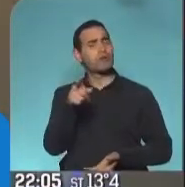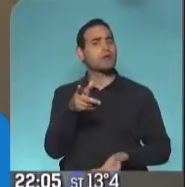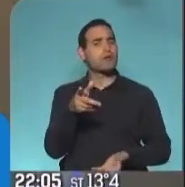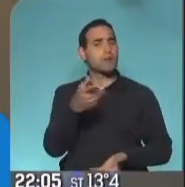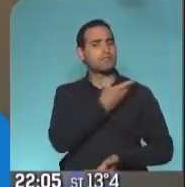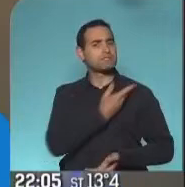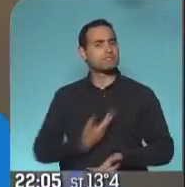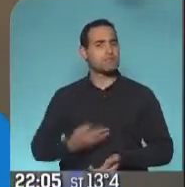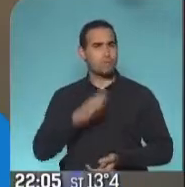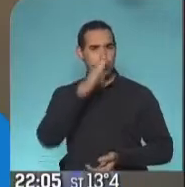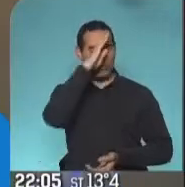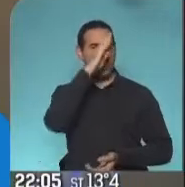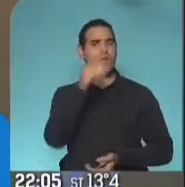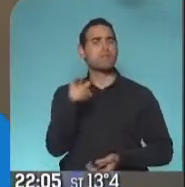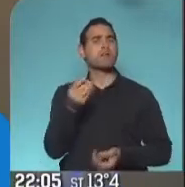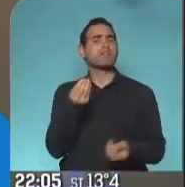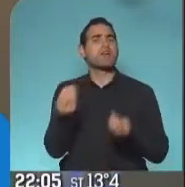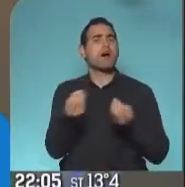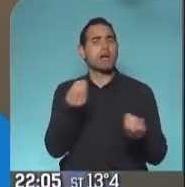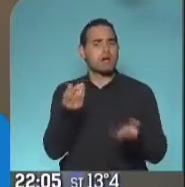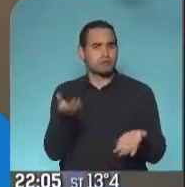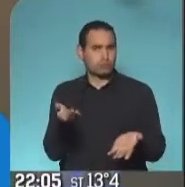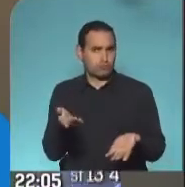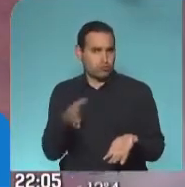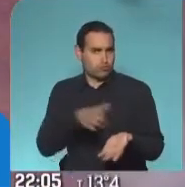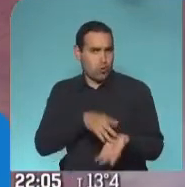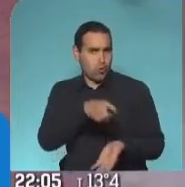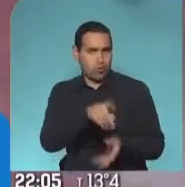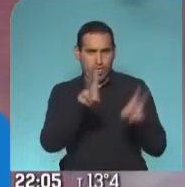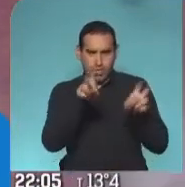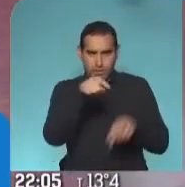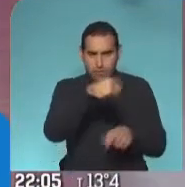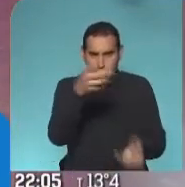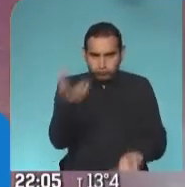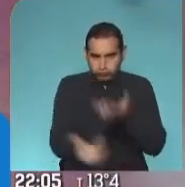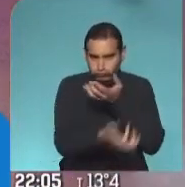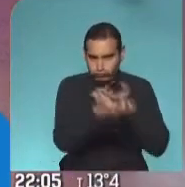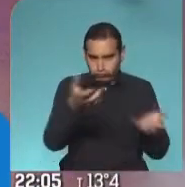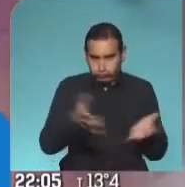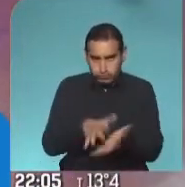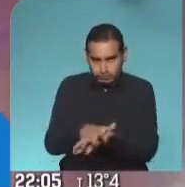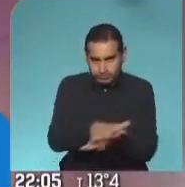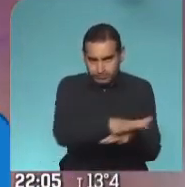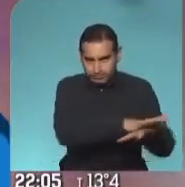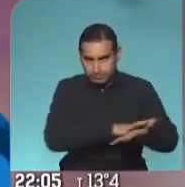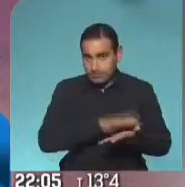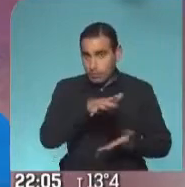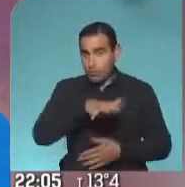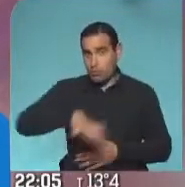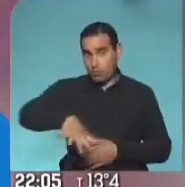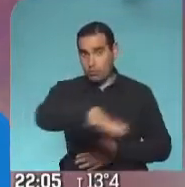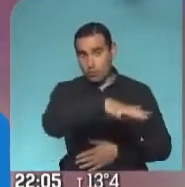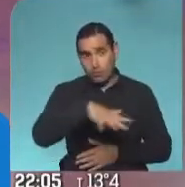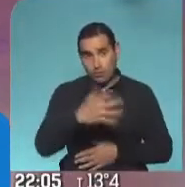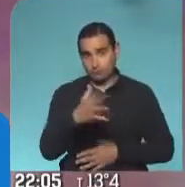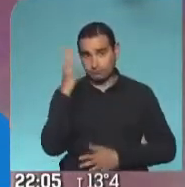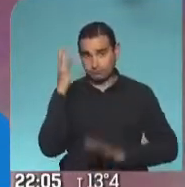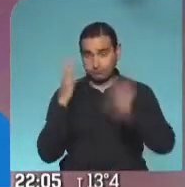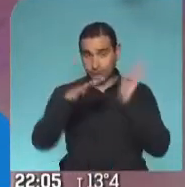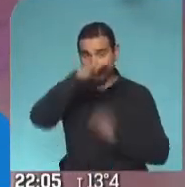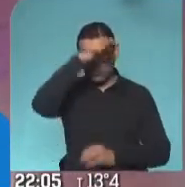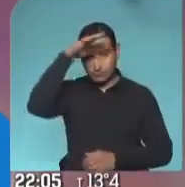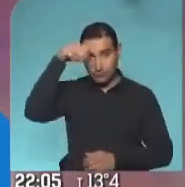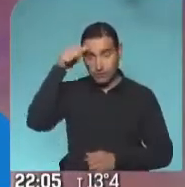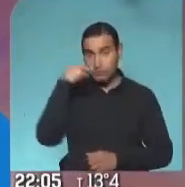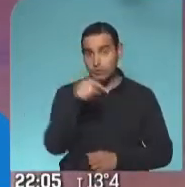del presidente Bolsonaro frente a este incendio devastador, como vos decías, que está atacando una parte importante de la Amazonía